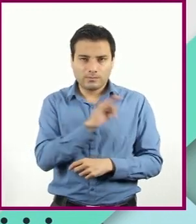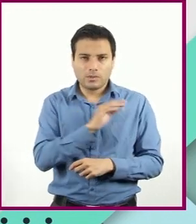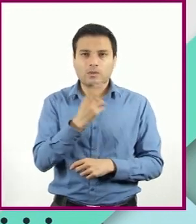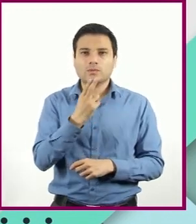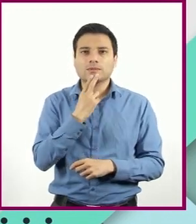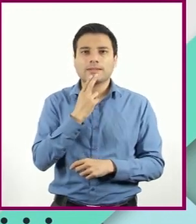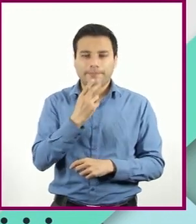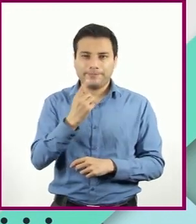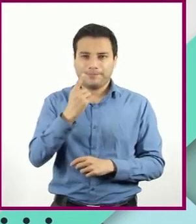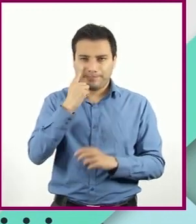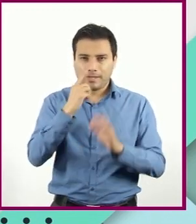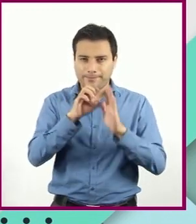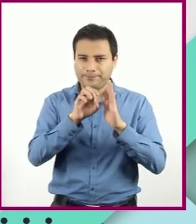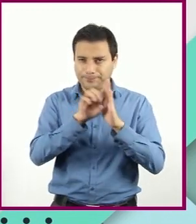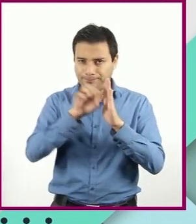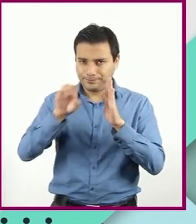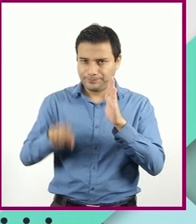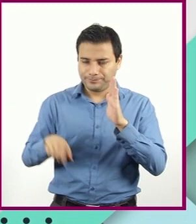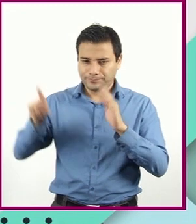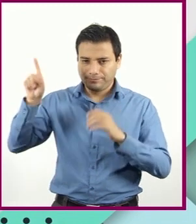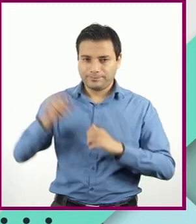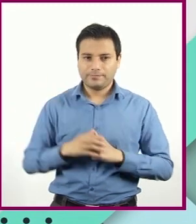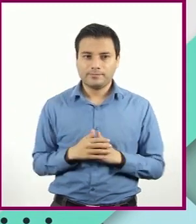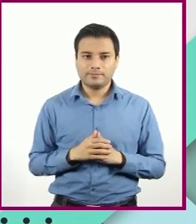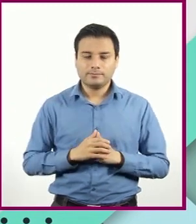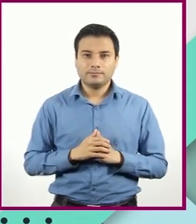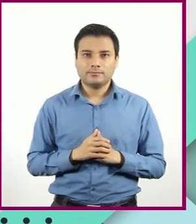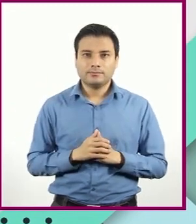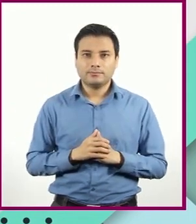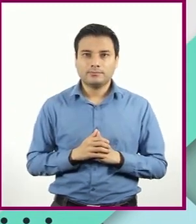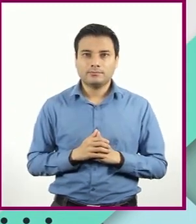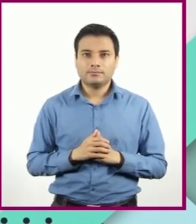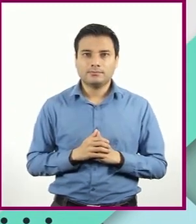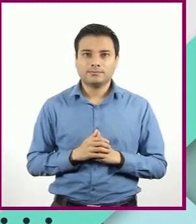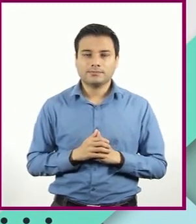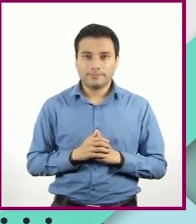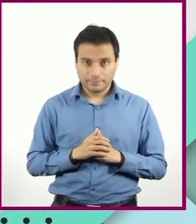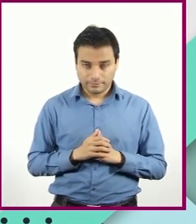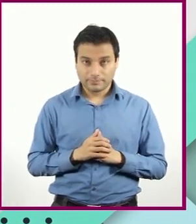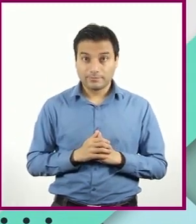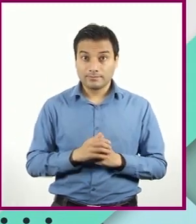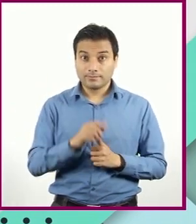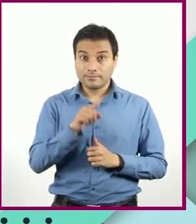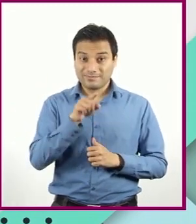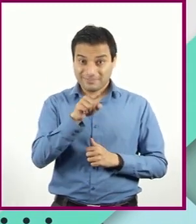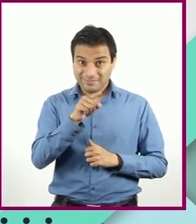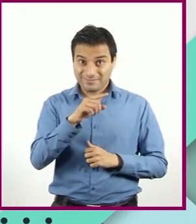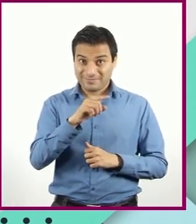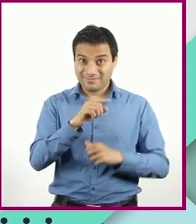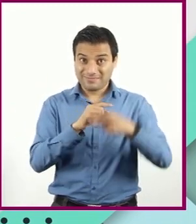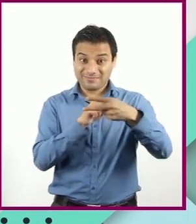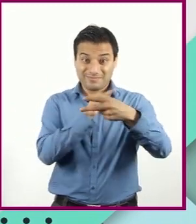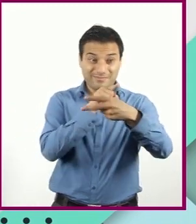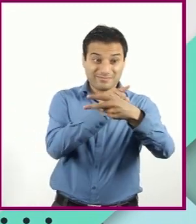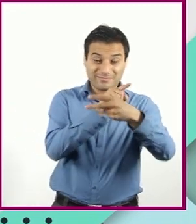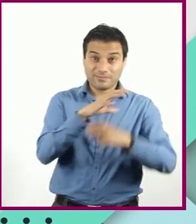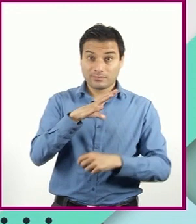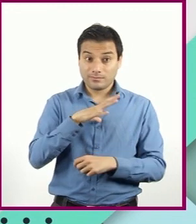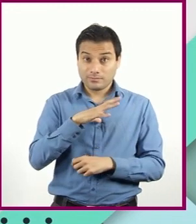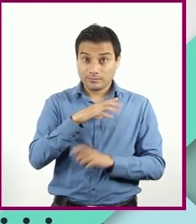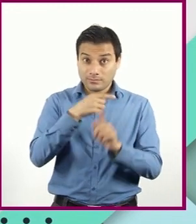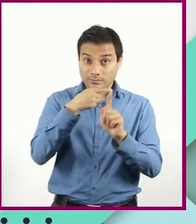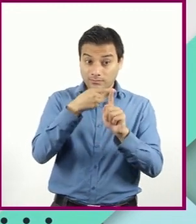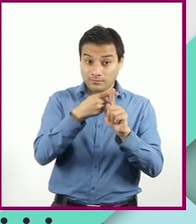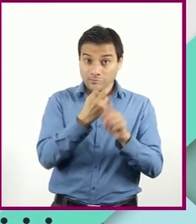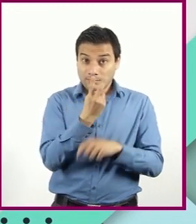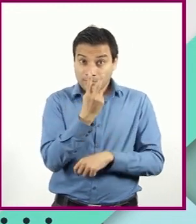igualdad a la ecuación planteada. Como en el primer miembro hay un 2 que está sumando, utilizamos la operación inversa a la